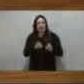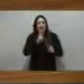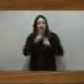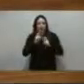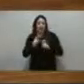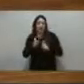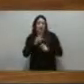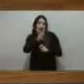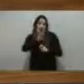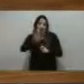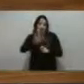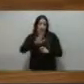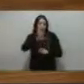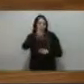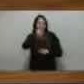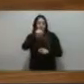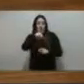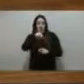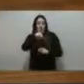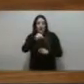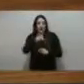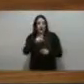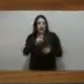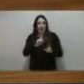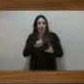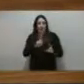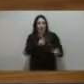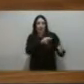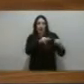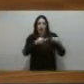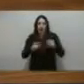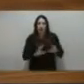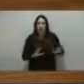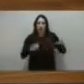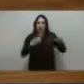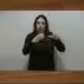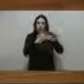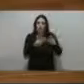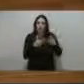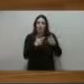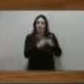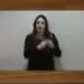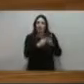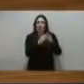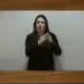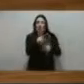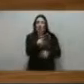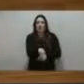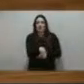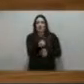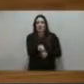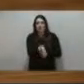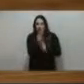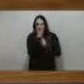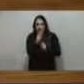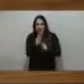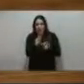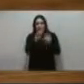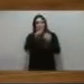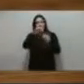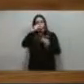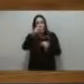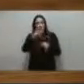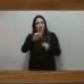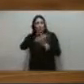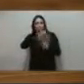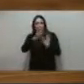35, el resultado de esos encuentros mantenidos con el sector náutico y pesquero, conformando un documento integrado